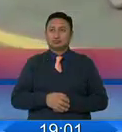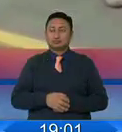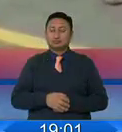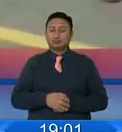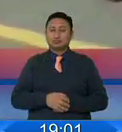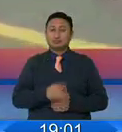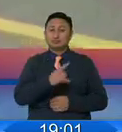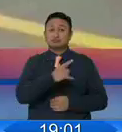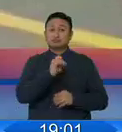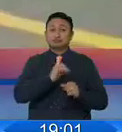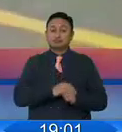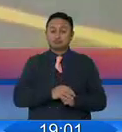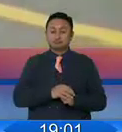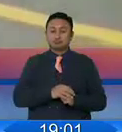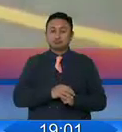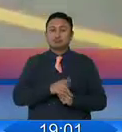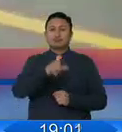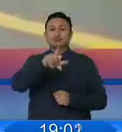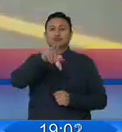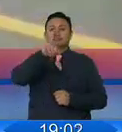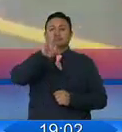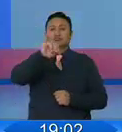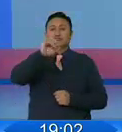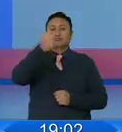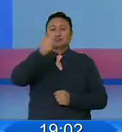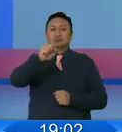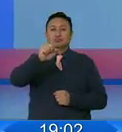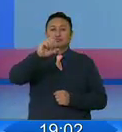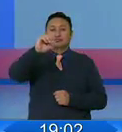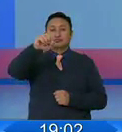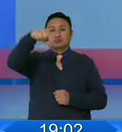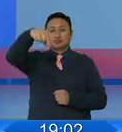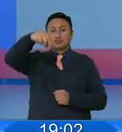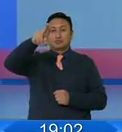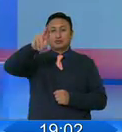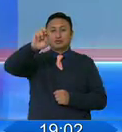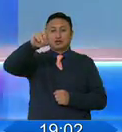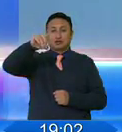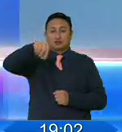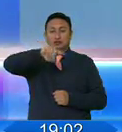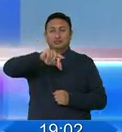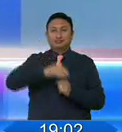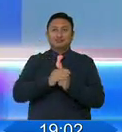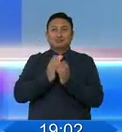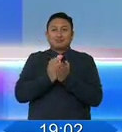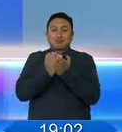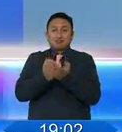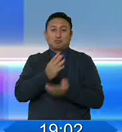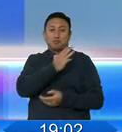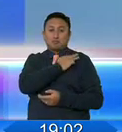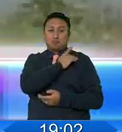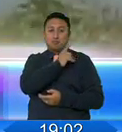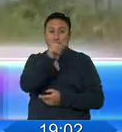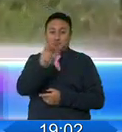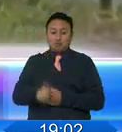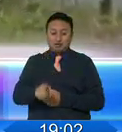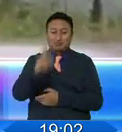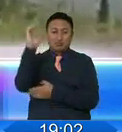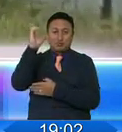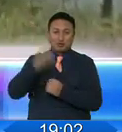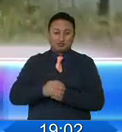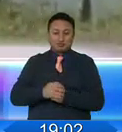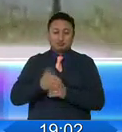de esta manera se despidió a luis alfredo oquendo infante de marina miembro de la armada nacional de colombia quien murió en el cruce de balas